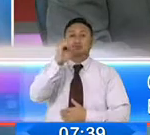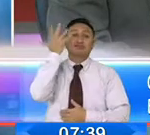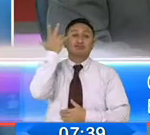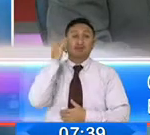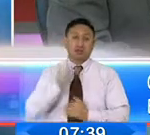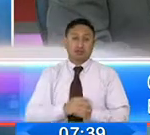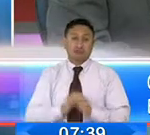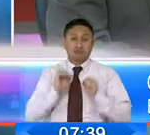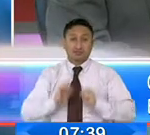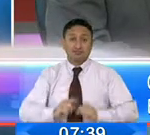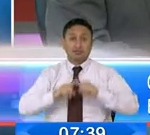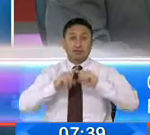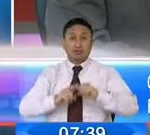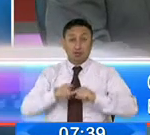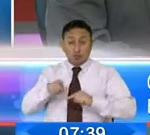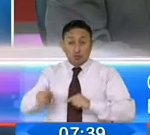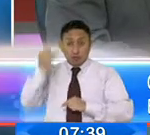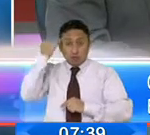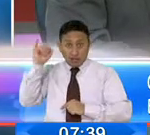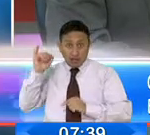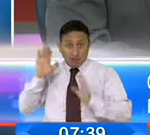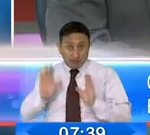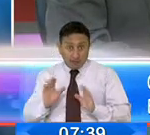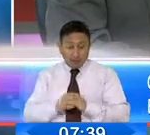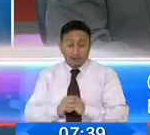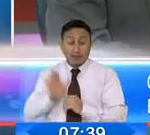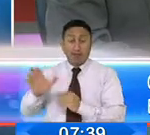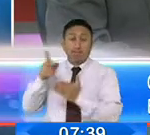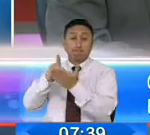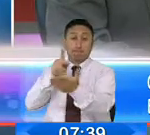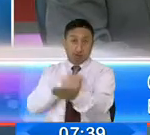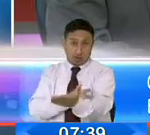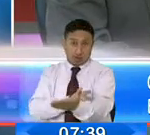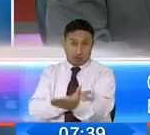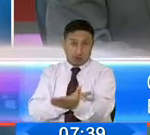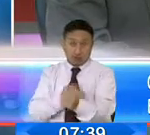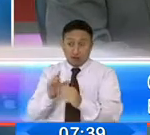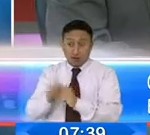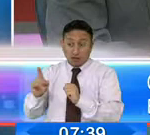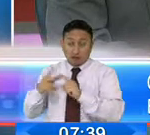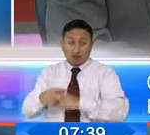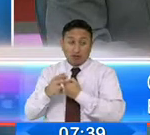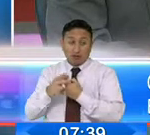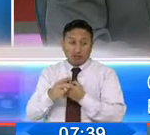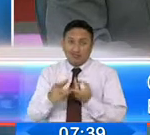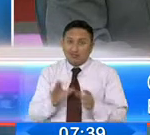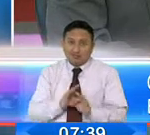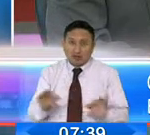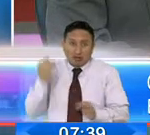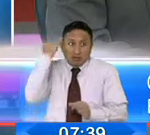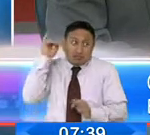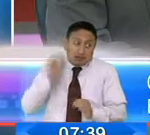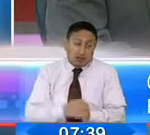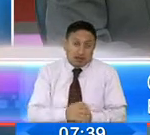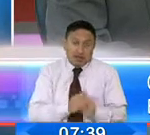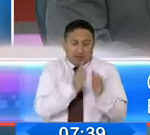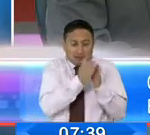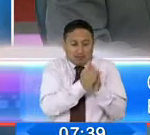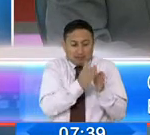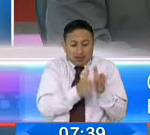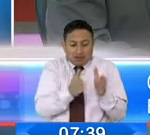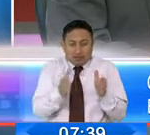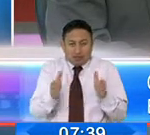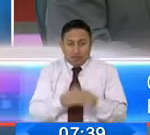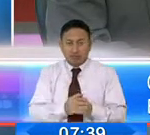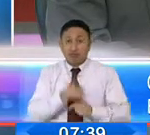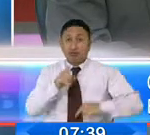depender de cuán desarrollada esté la idea, el proyecto, porque el emprendedor puede arrancar de cero. Habrán etapas en las cuales